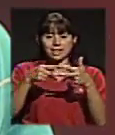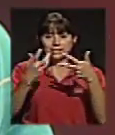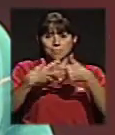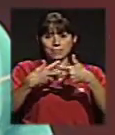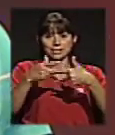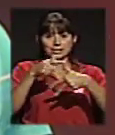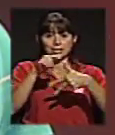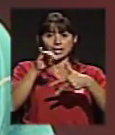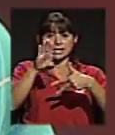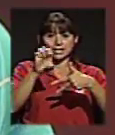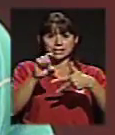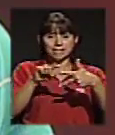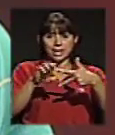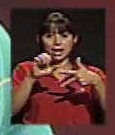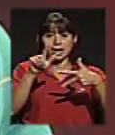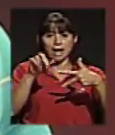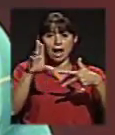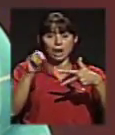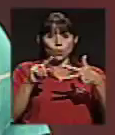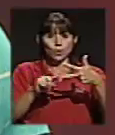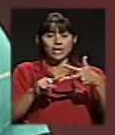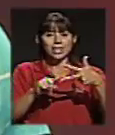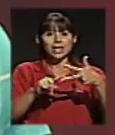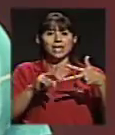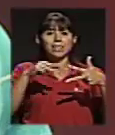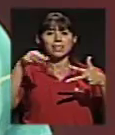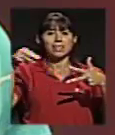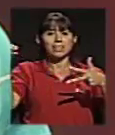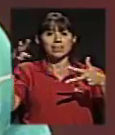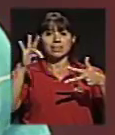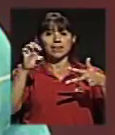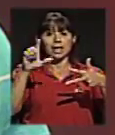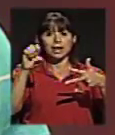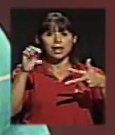el ICE, Claro y Telefónica, hay 2